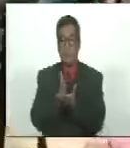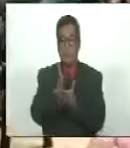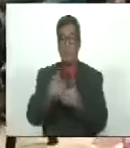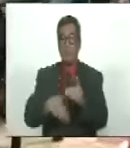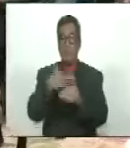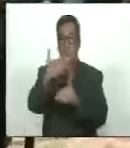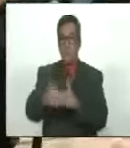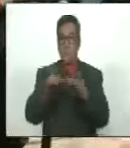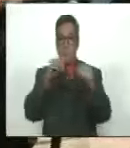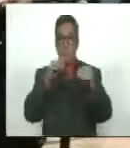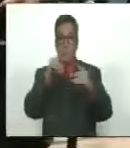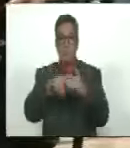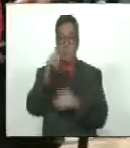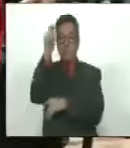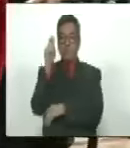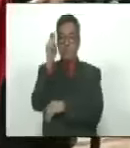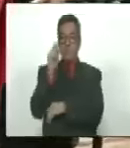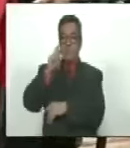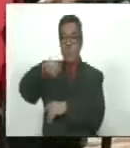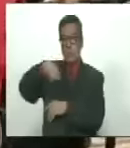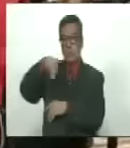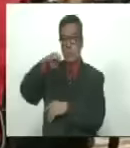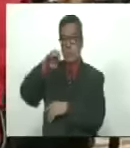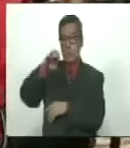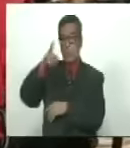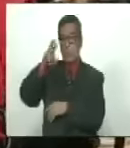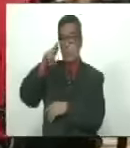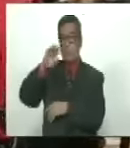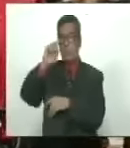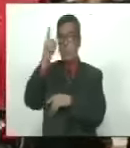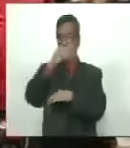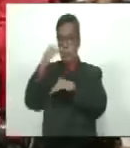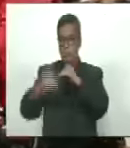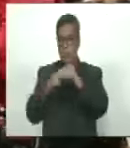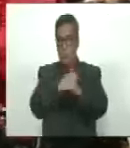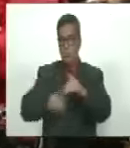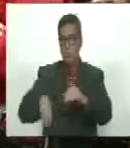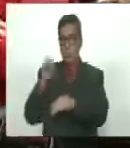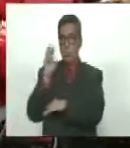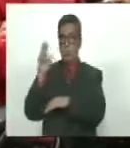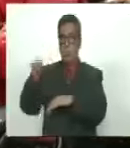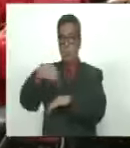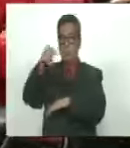Seguidamente, palabras del diputado Pedro Infante, primer vicepresidente de la